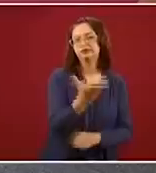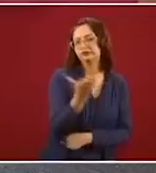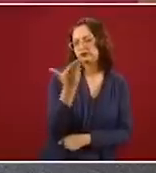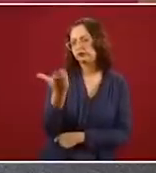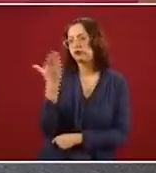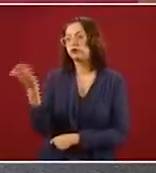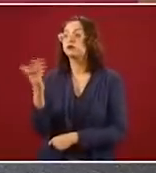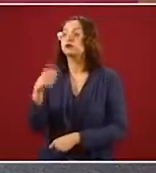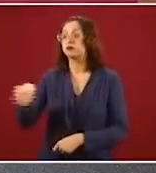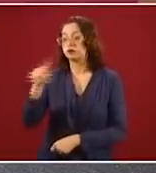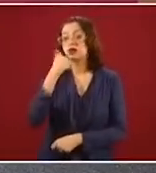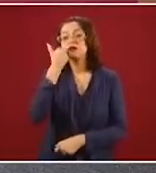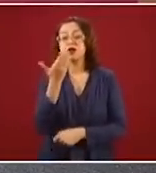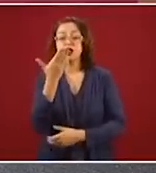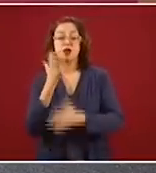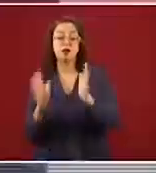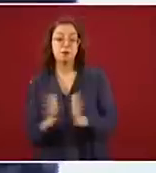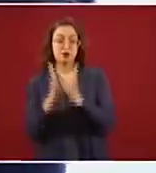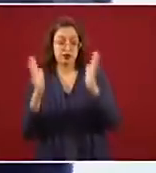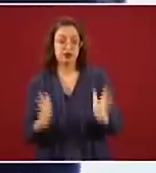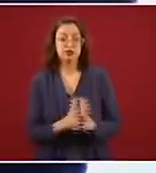están interesadas en participar,